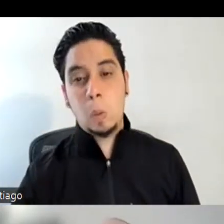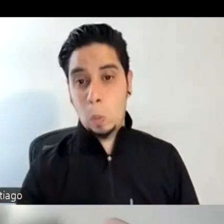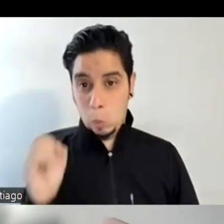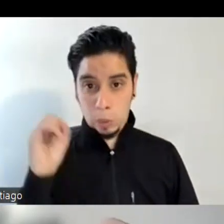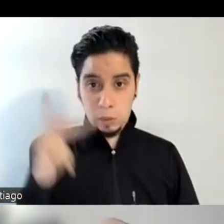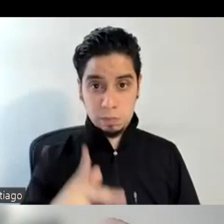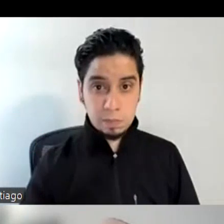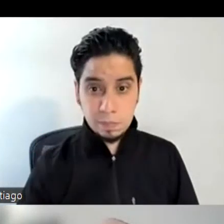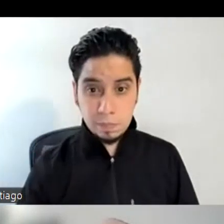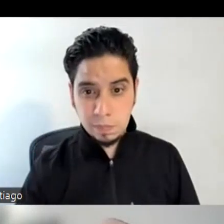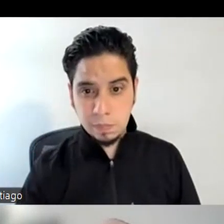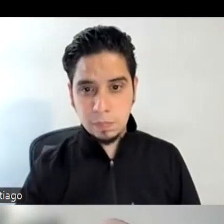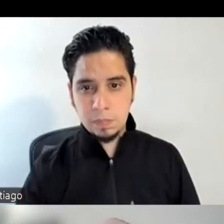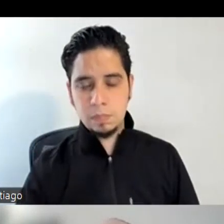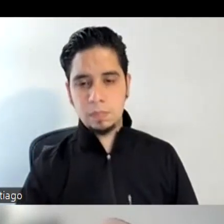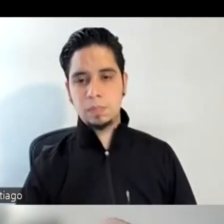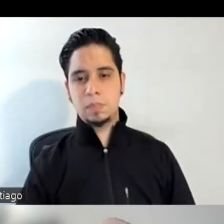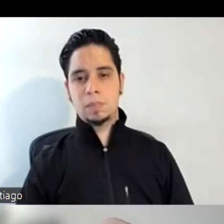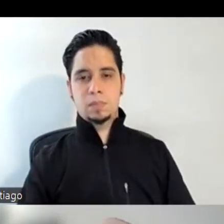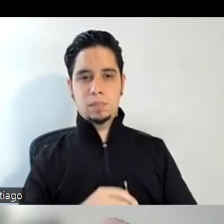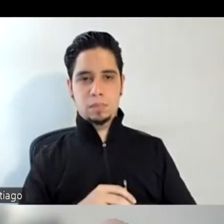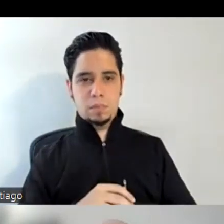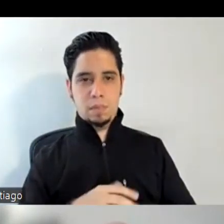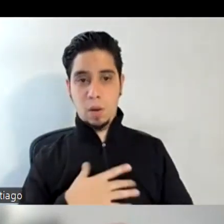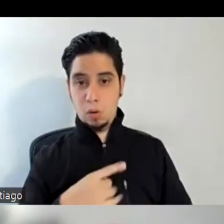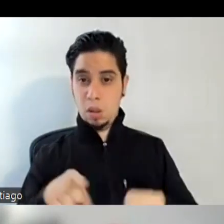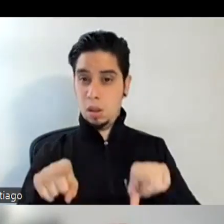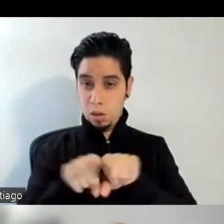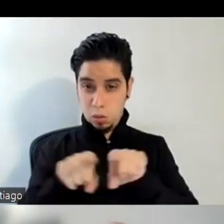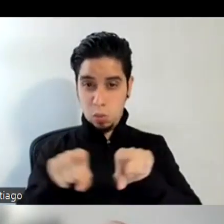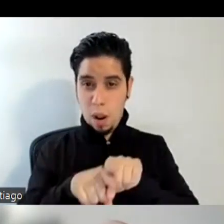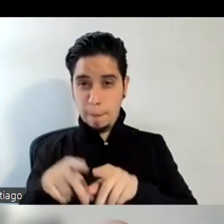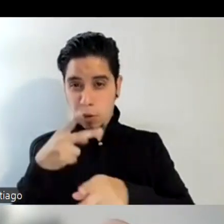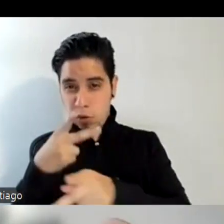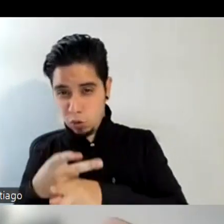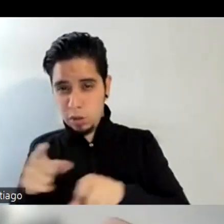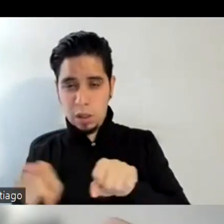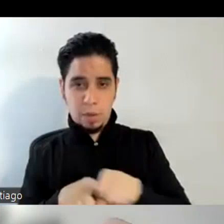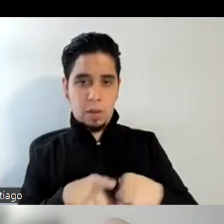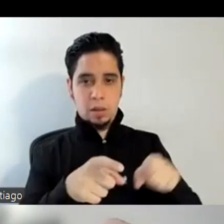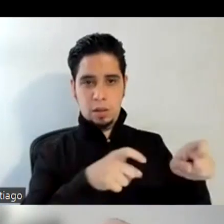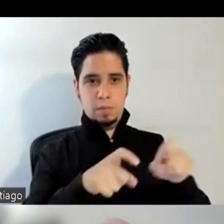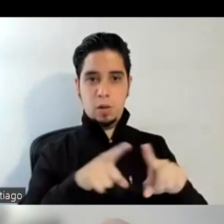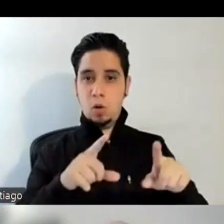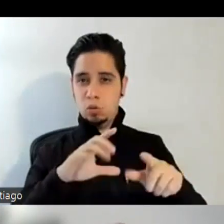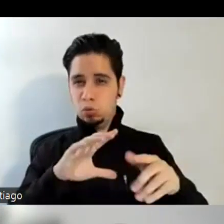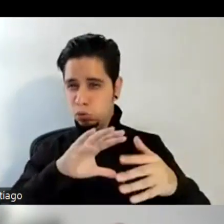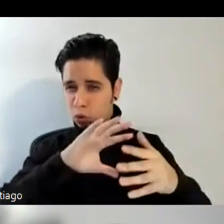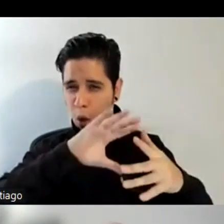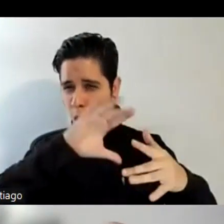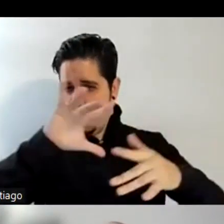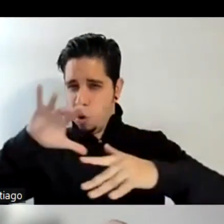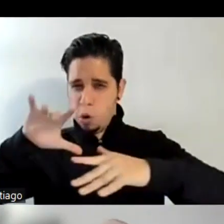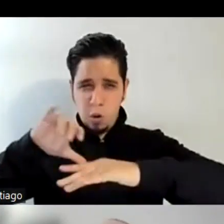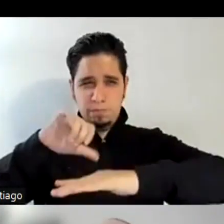Me gusta. Quizás tanto como dirigir, es otra cosa, pero a mí me gusta poder concebir el proyecto. Eso. Y